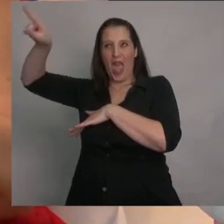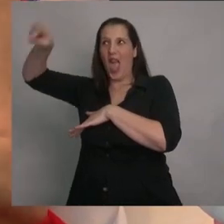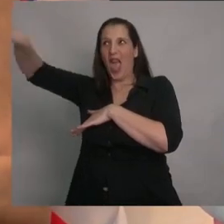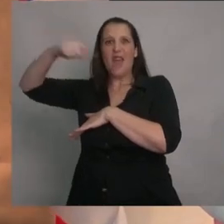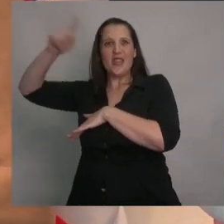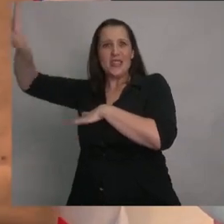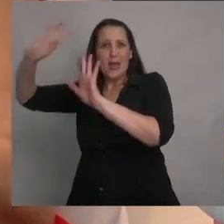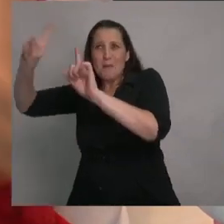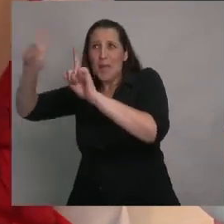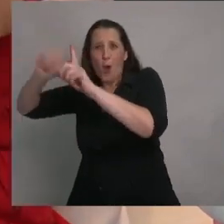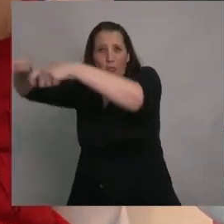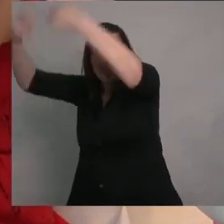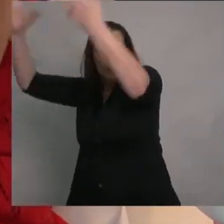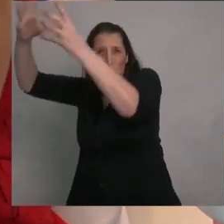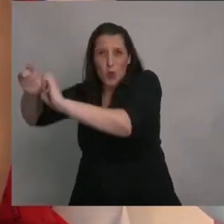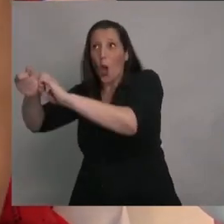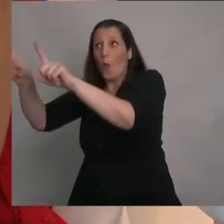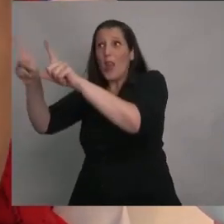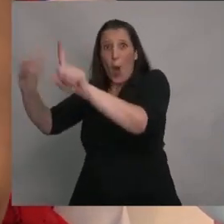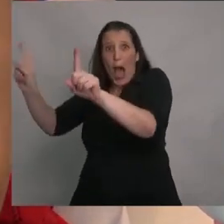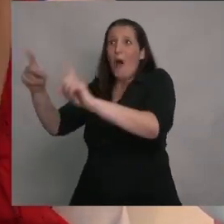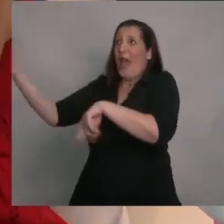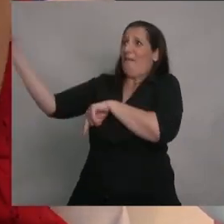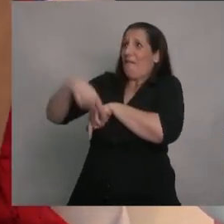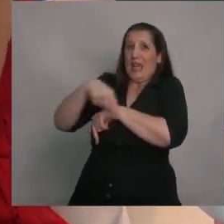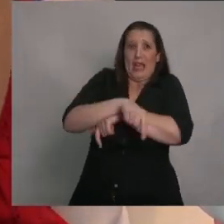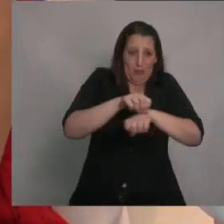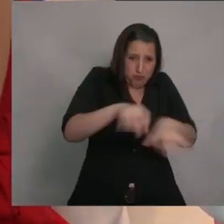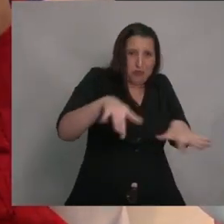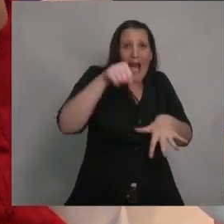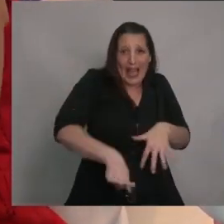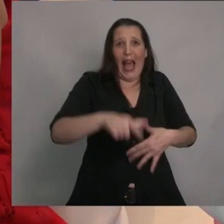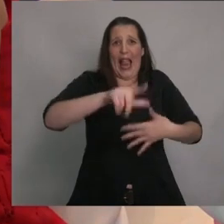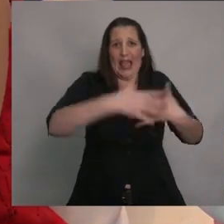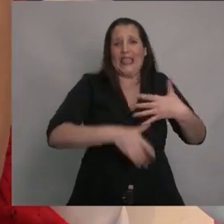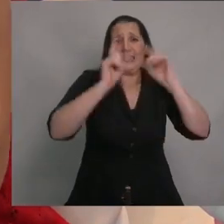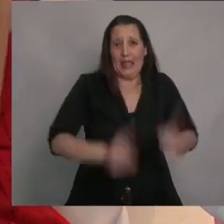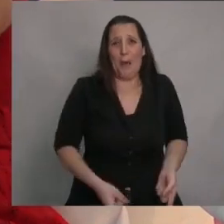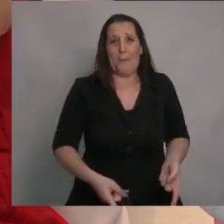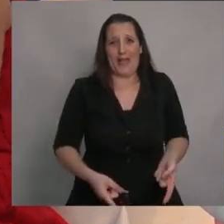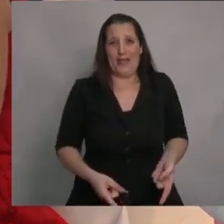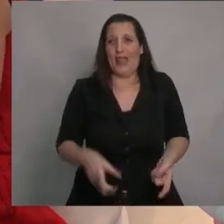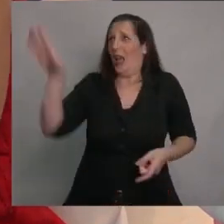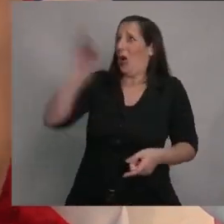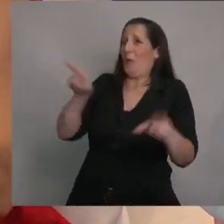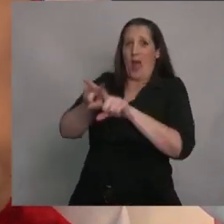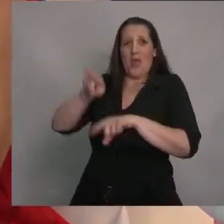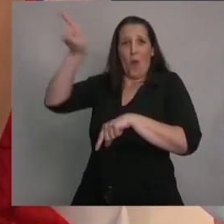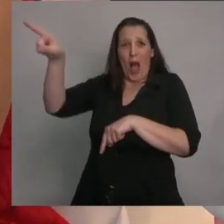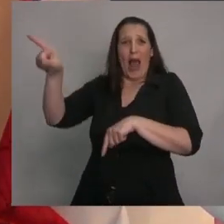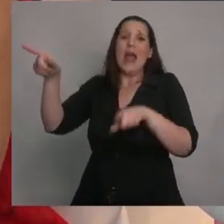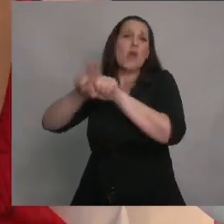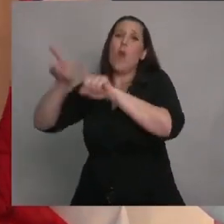estoy hablando, de una conspiración, es que hay un plan realmente de transformar América Latina en un Medio